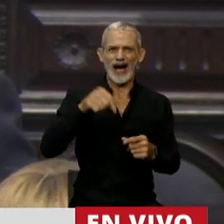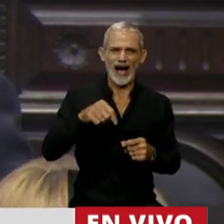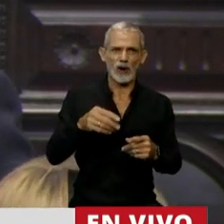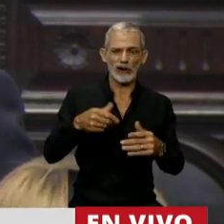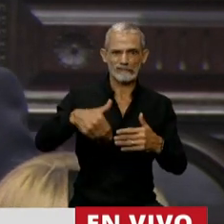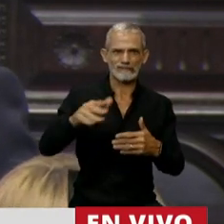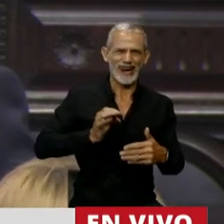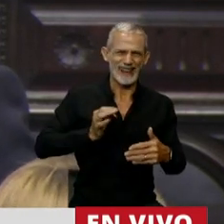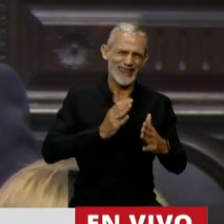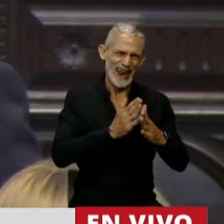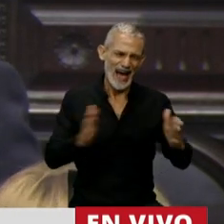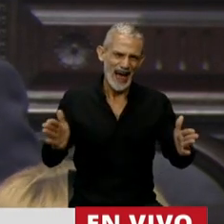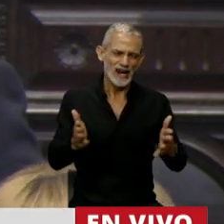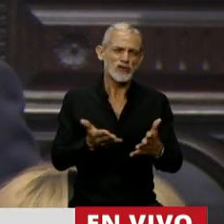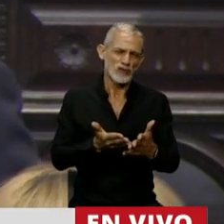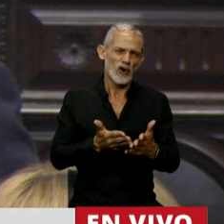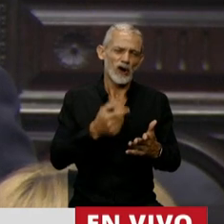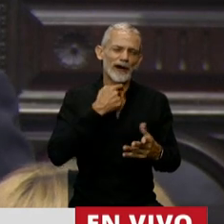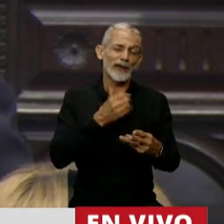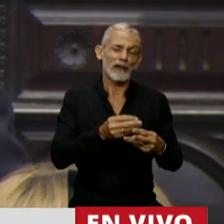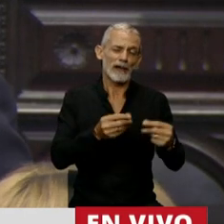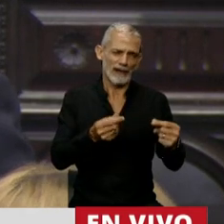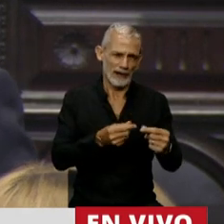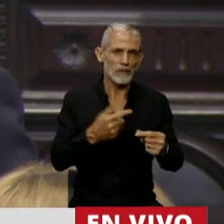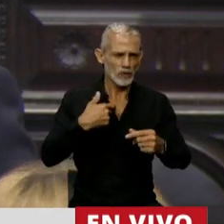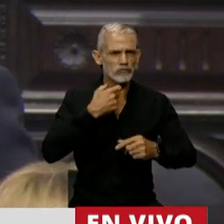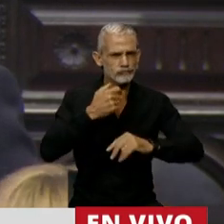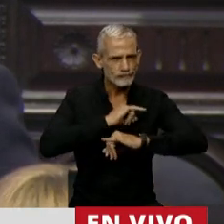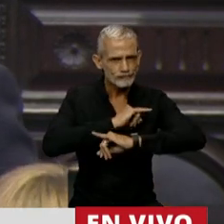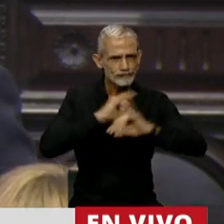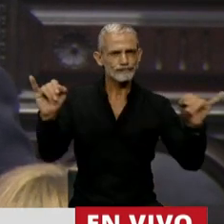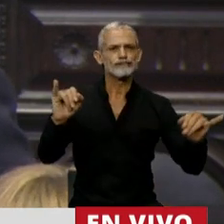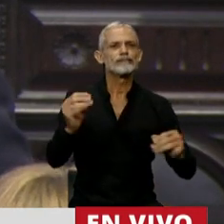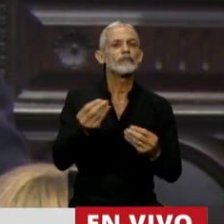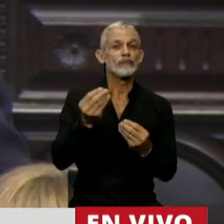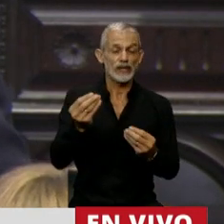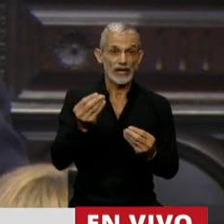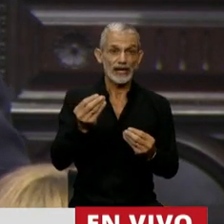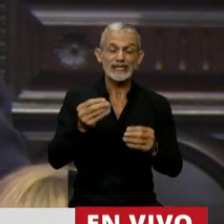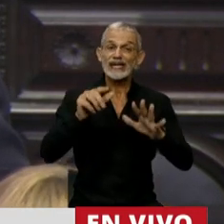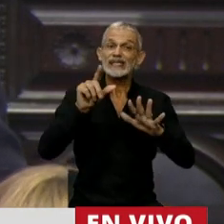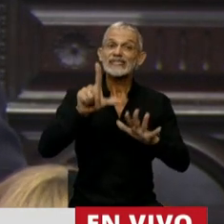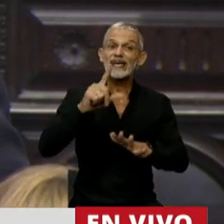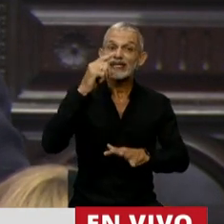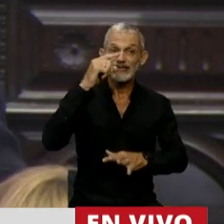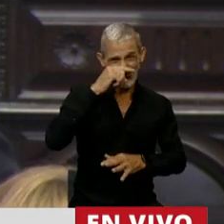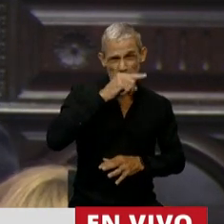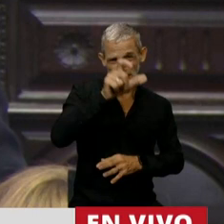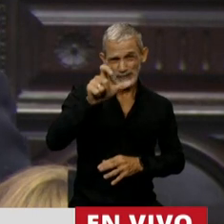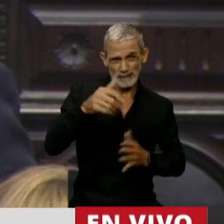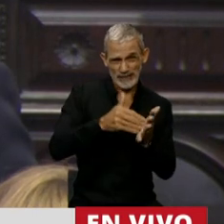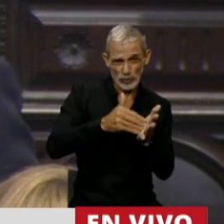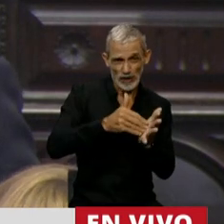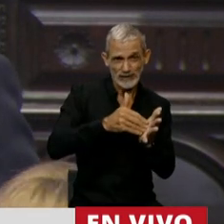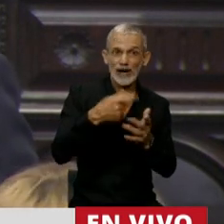el final del año, pero les quiero decir que esos 7 millones de jubilados y